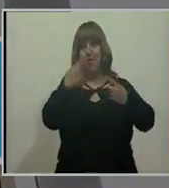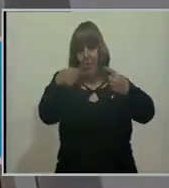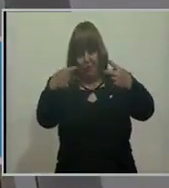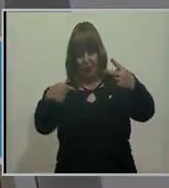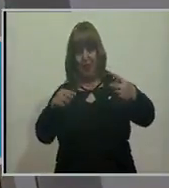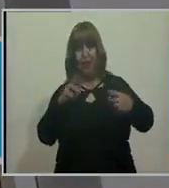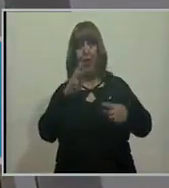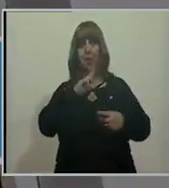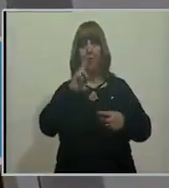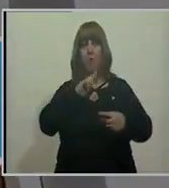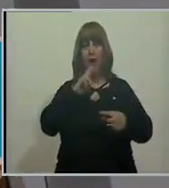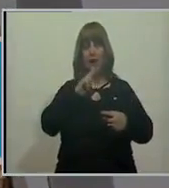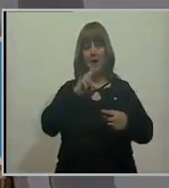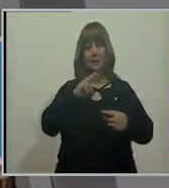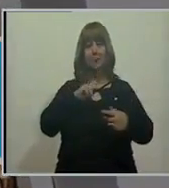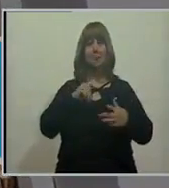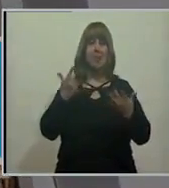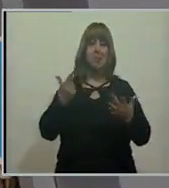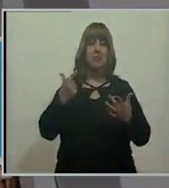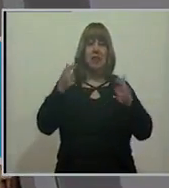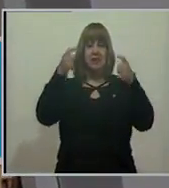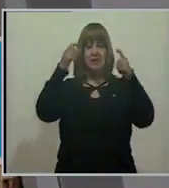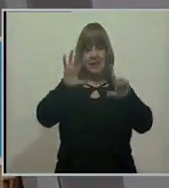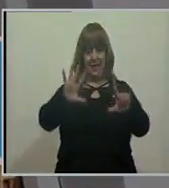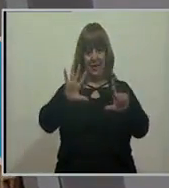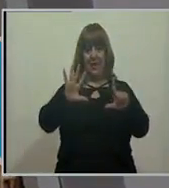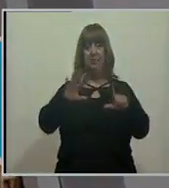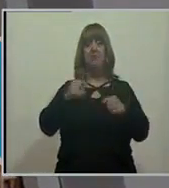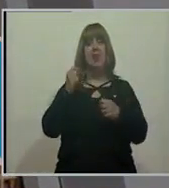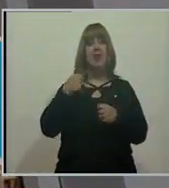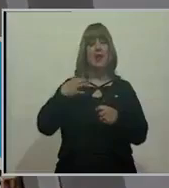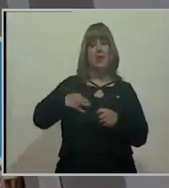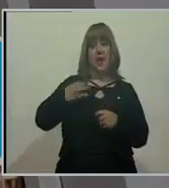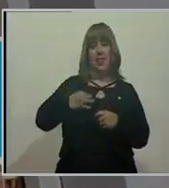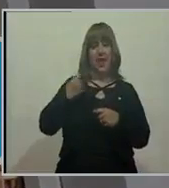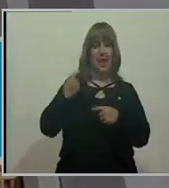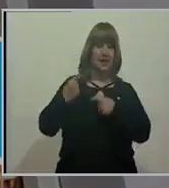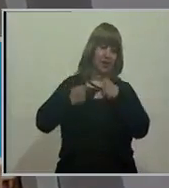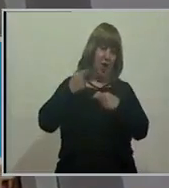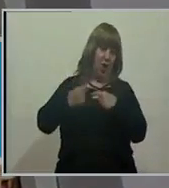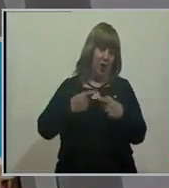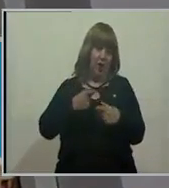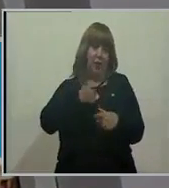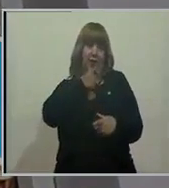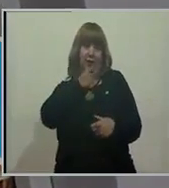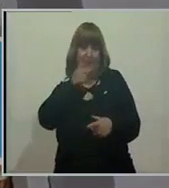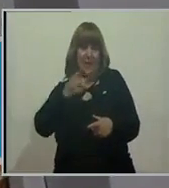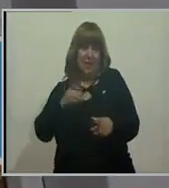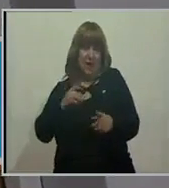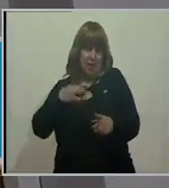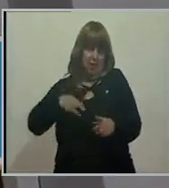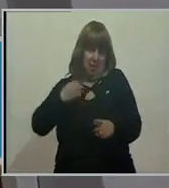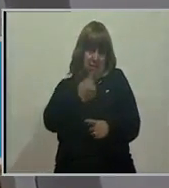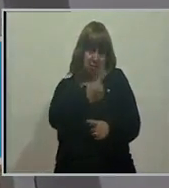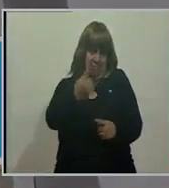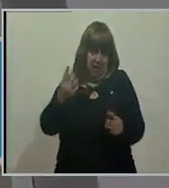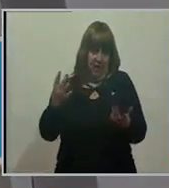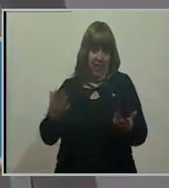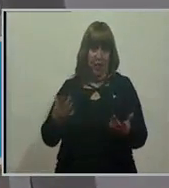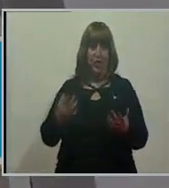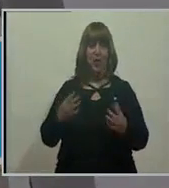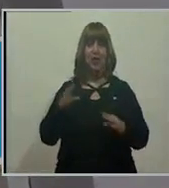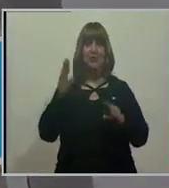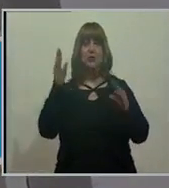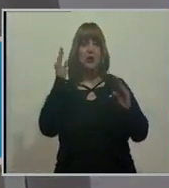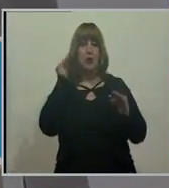Siete Reinas van a ir a escuchar historias que pueden ser muy parecidas a las historias que uno vive y otras historias que está